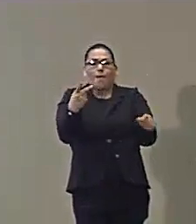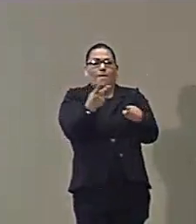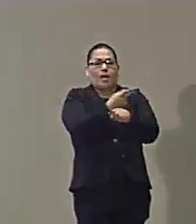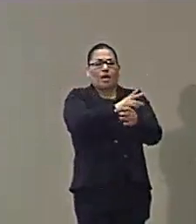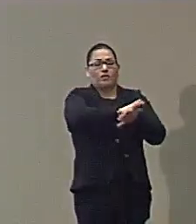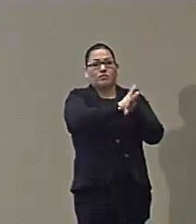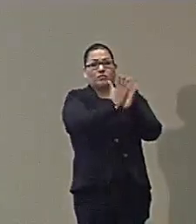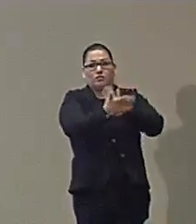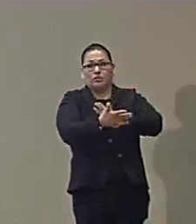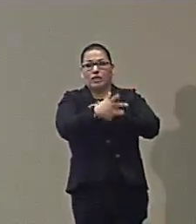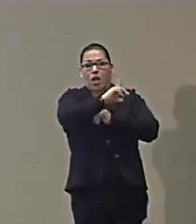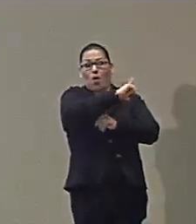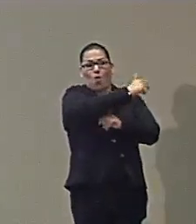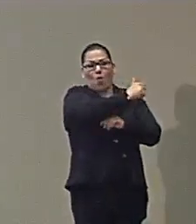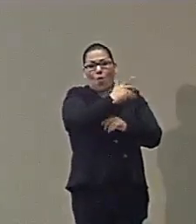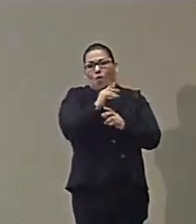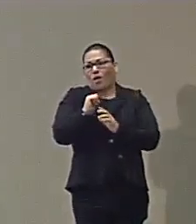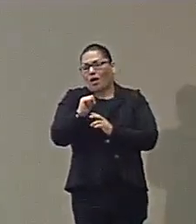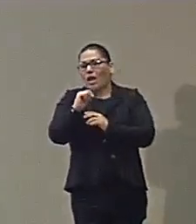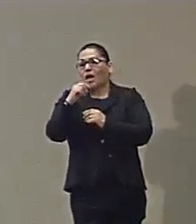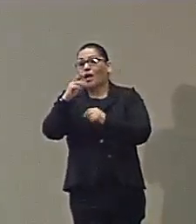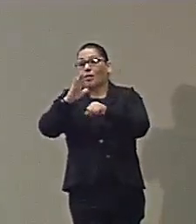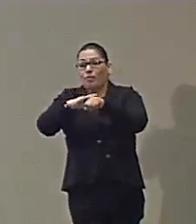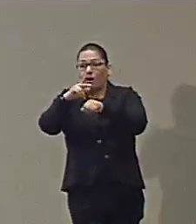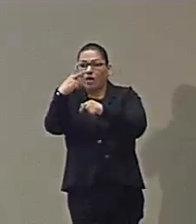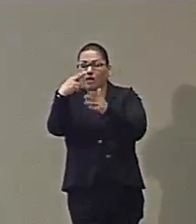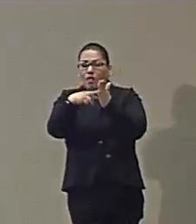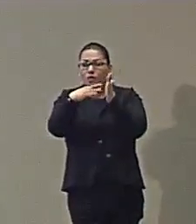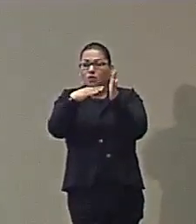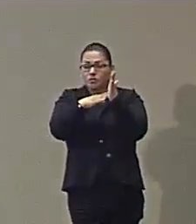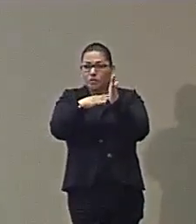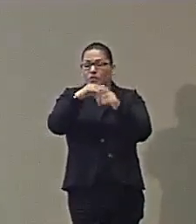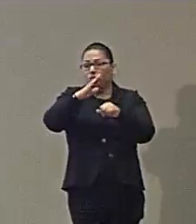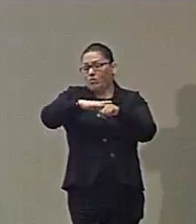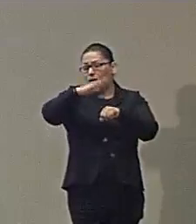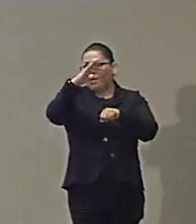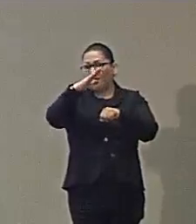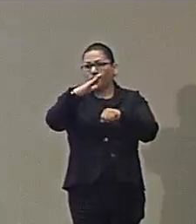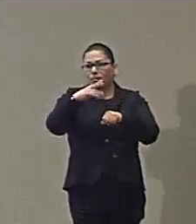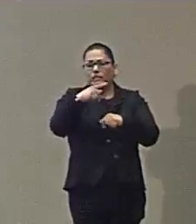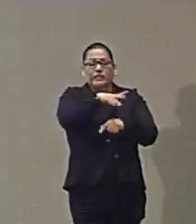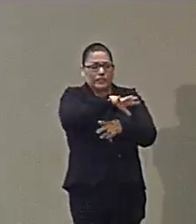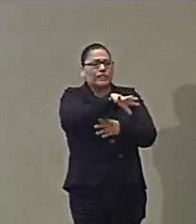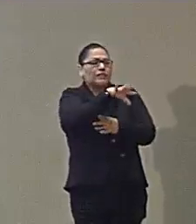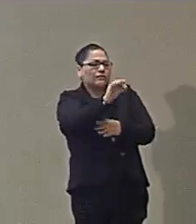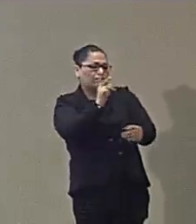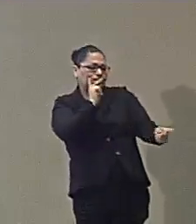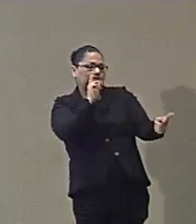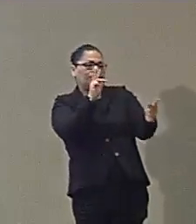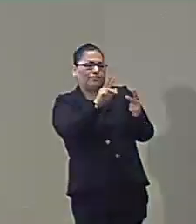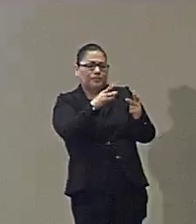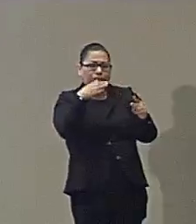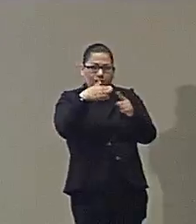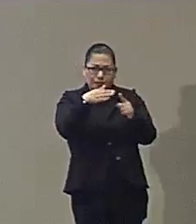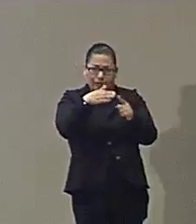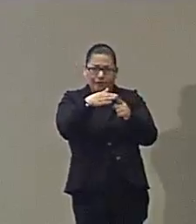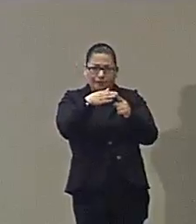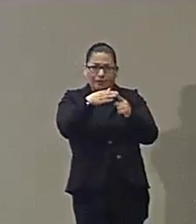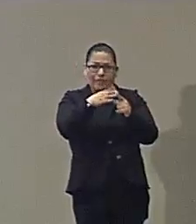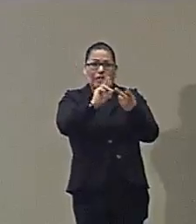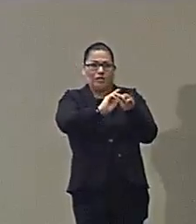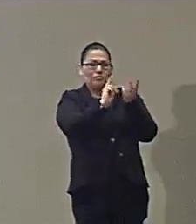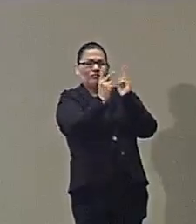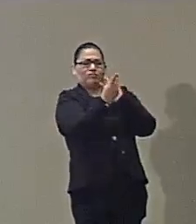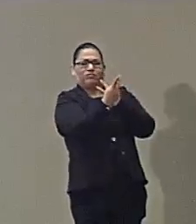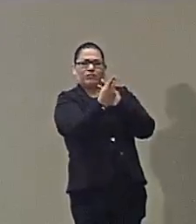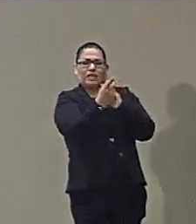11 a 3 es decir 2 millones más pero encontrando la vocación una vocación muy importante que está reflejada en esto